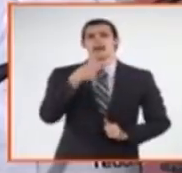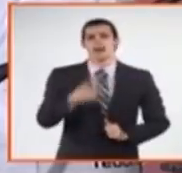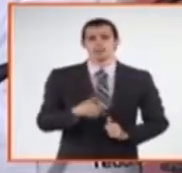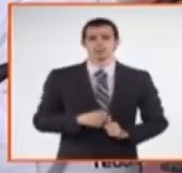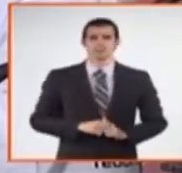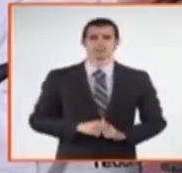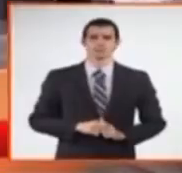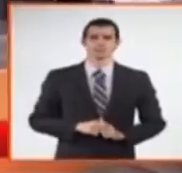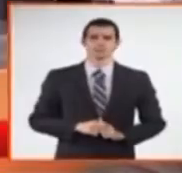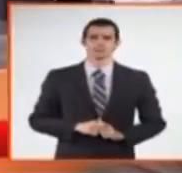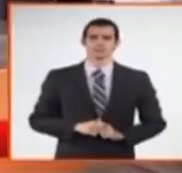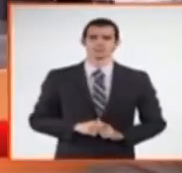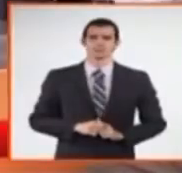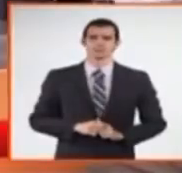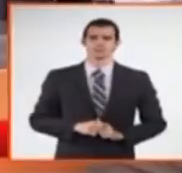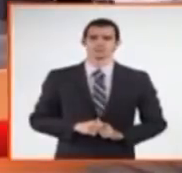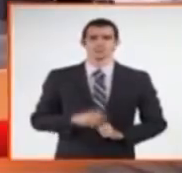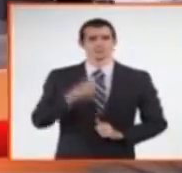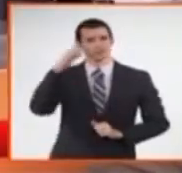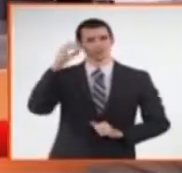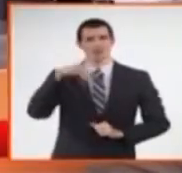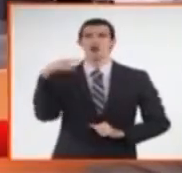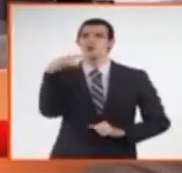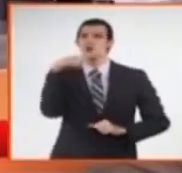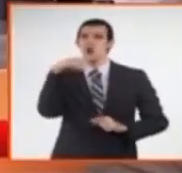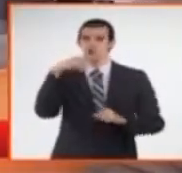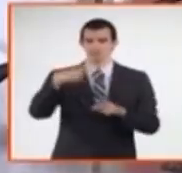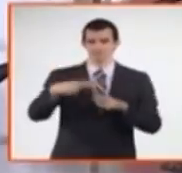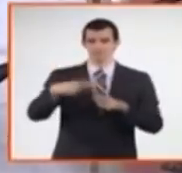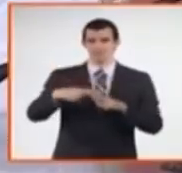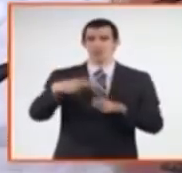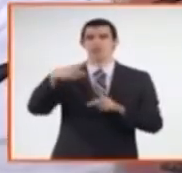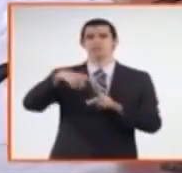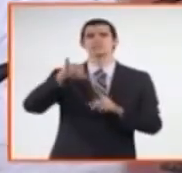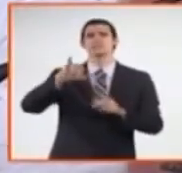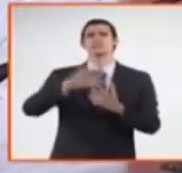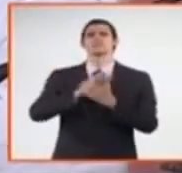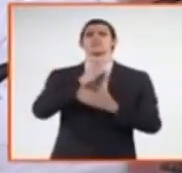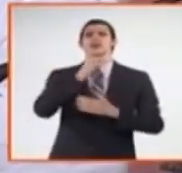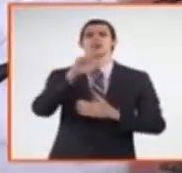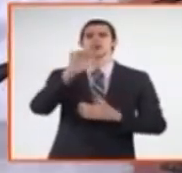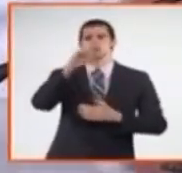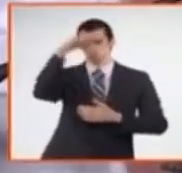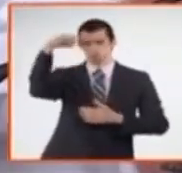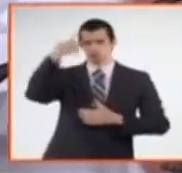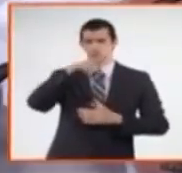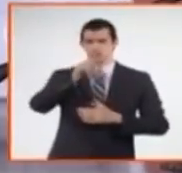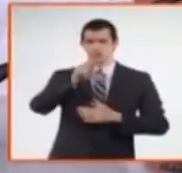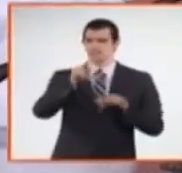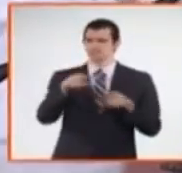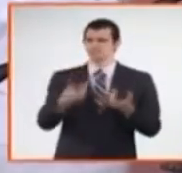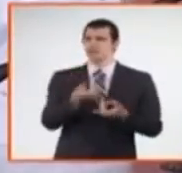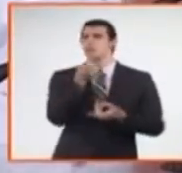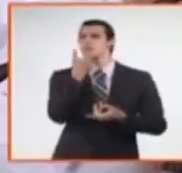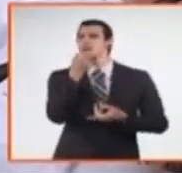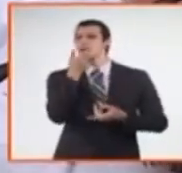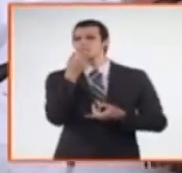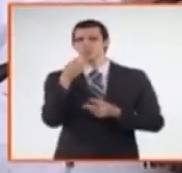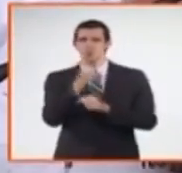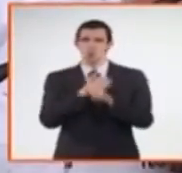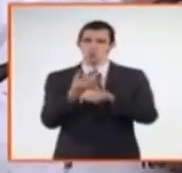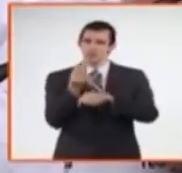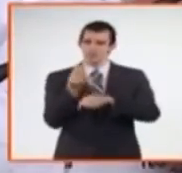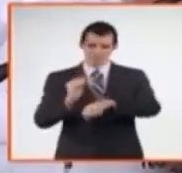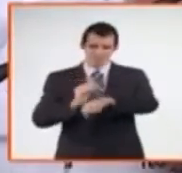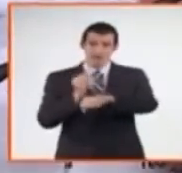universal como es exacto va a poder ya tenemos lote fabricado este ahora en las próximas semanas